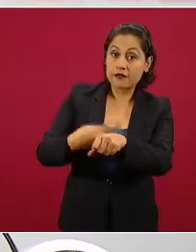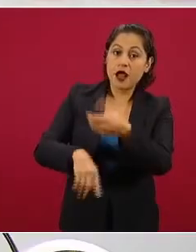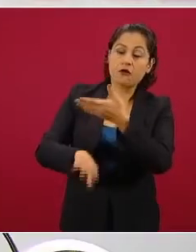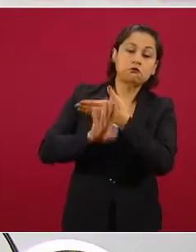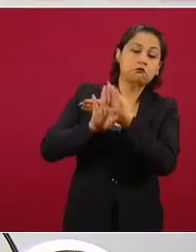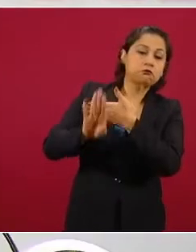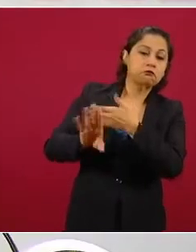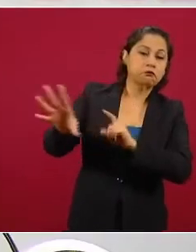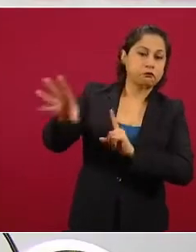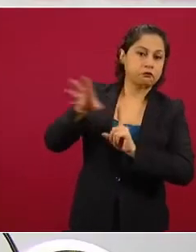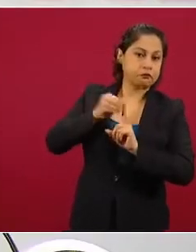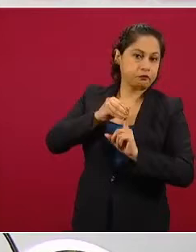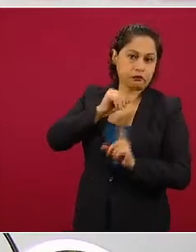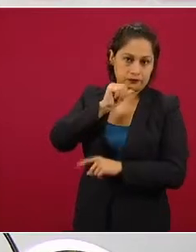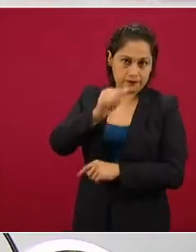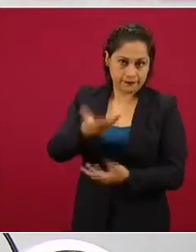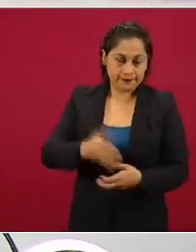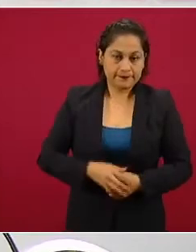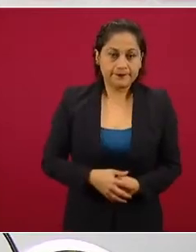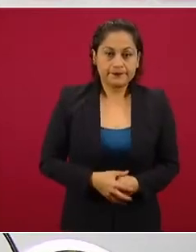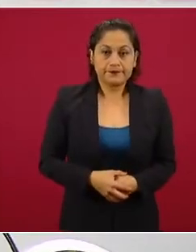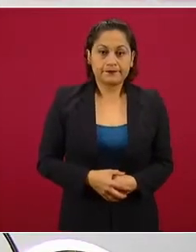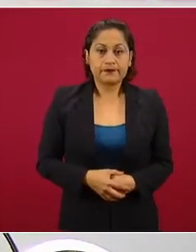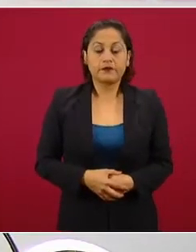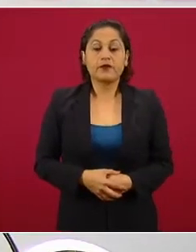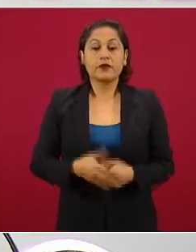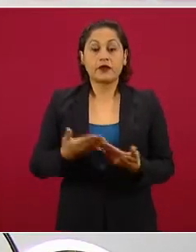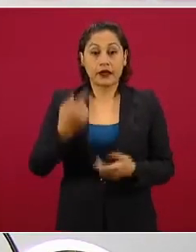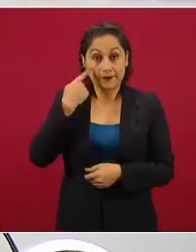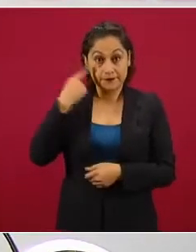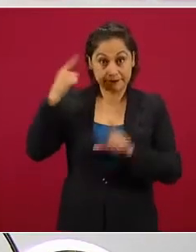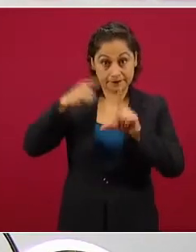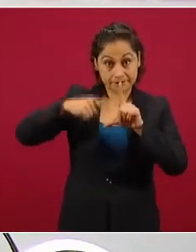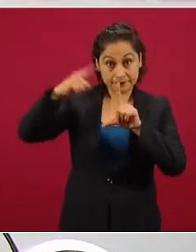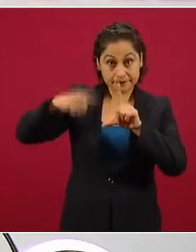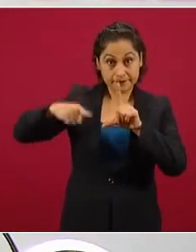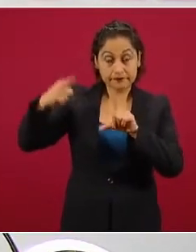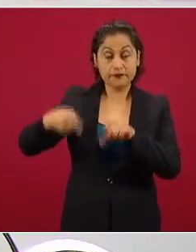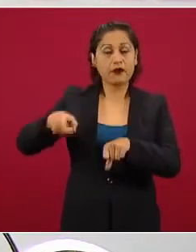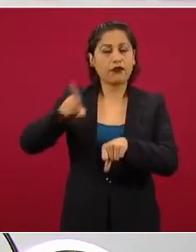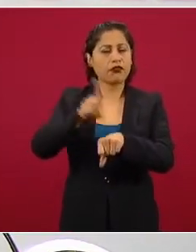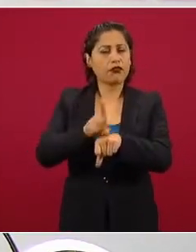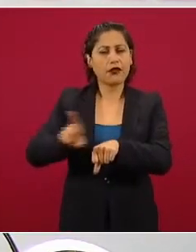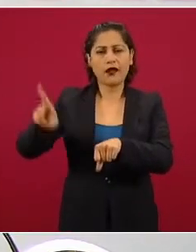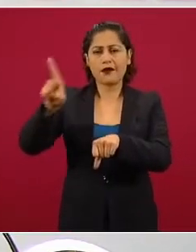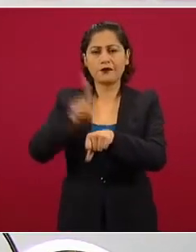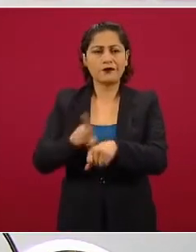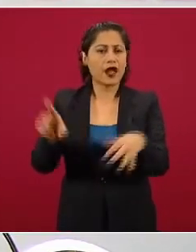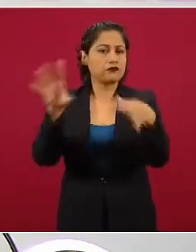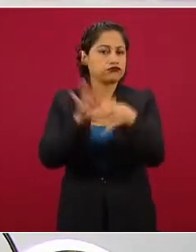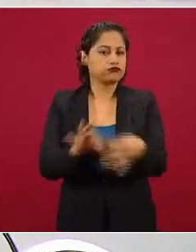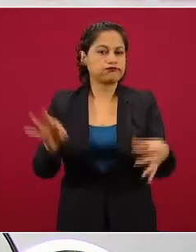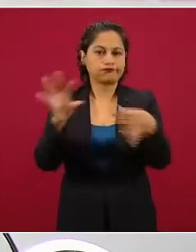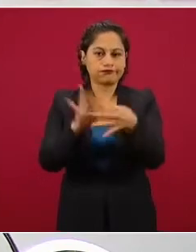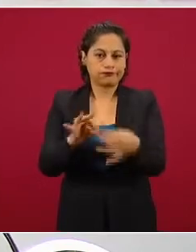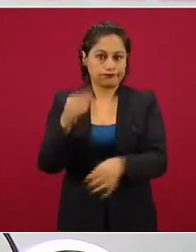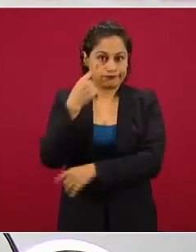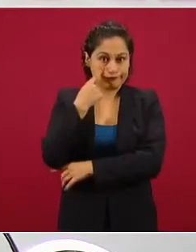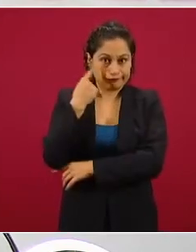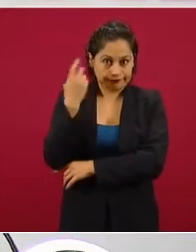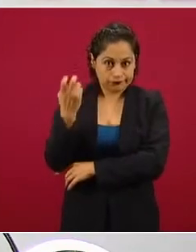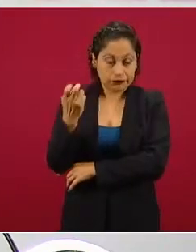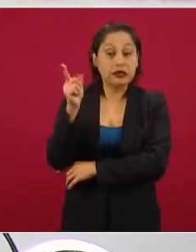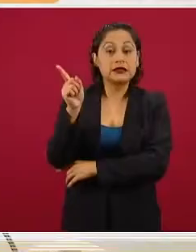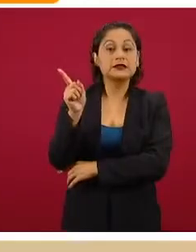importantemente. En la curva, entonces, lo que vemos son algunos indicadores que comentamos todos los días. Uno que está en la casilla